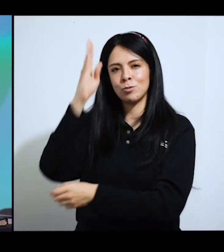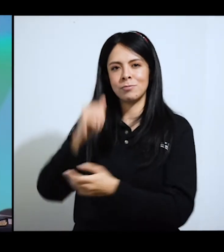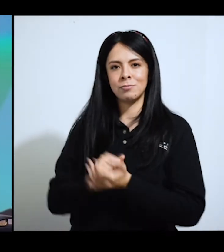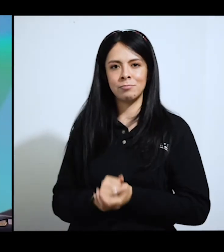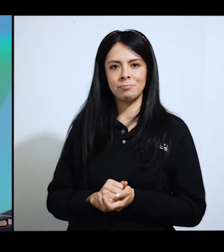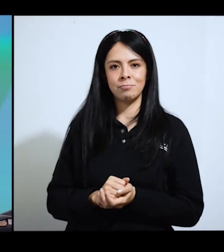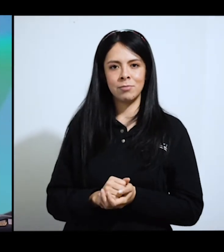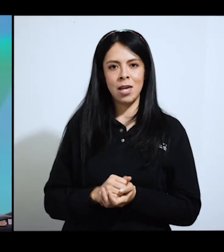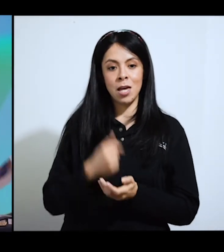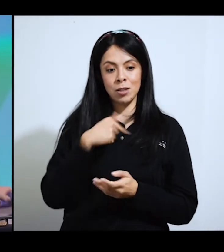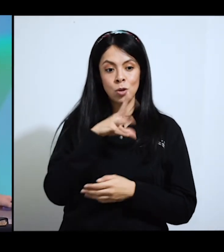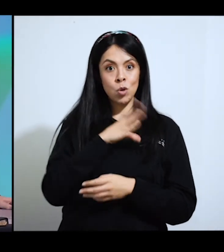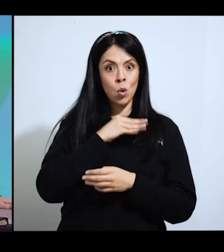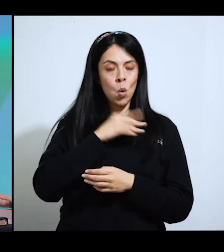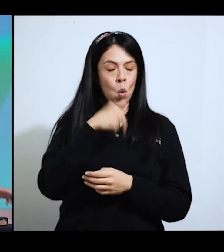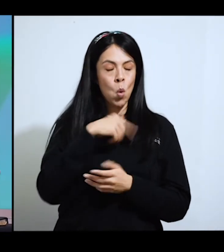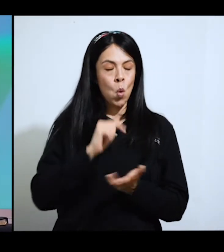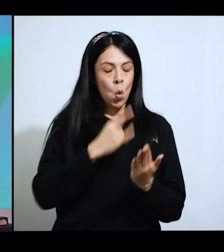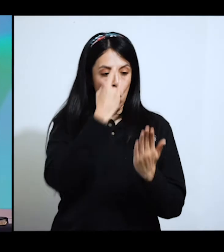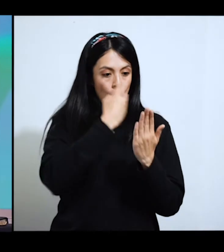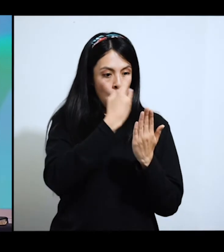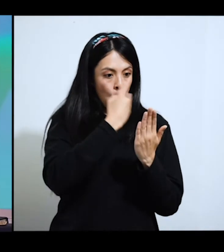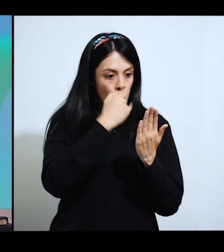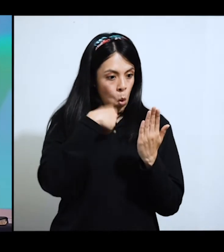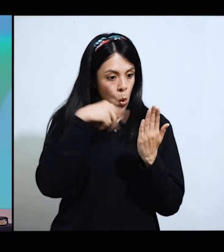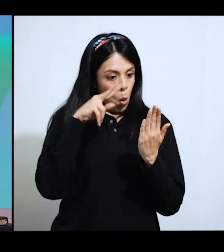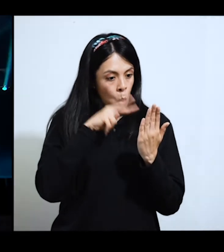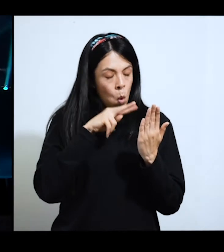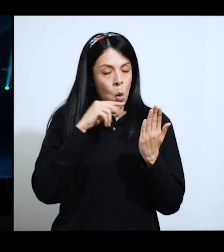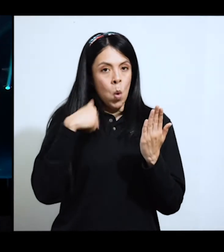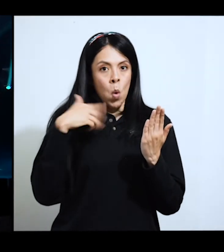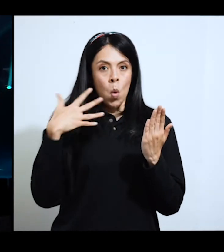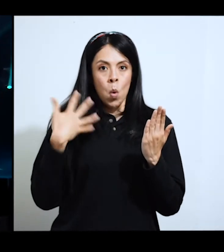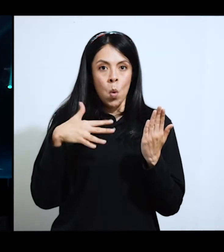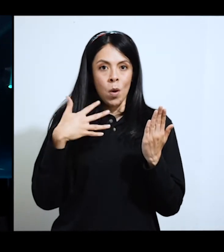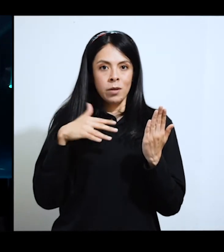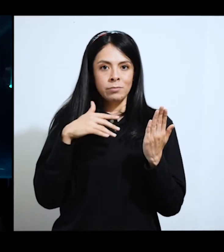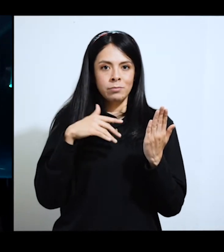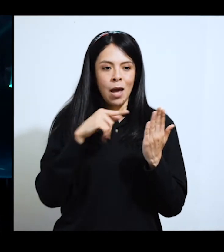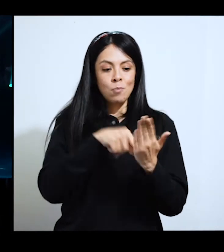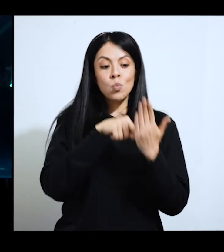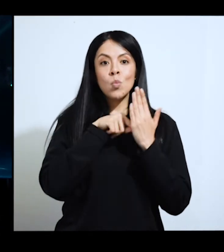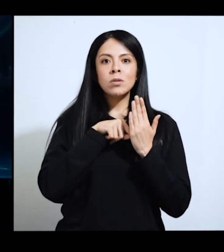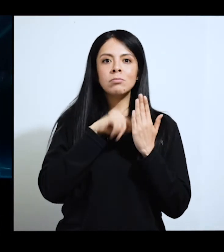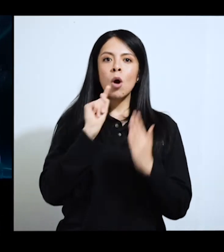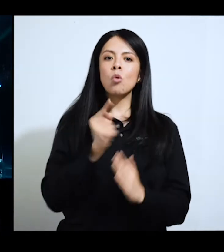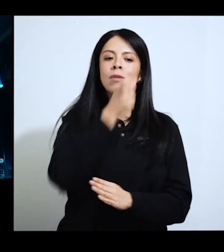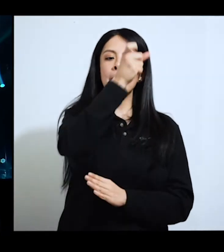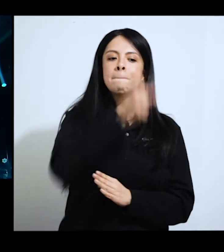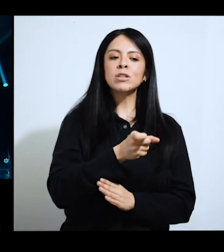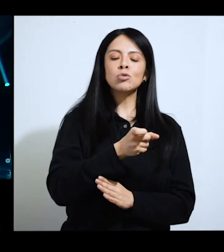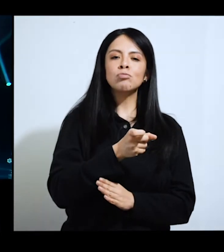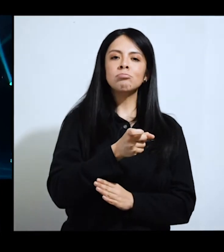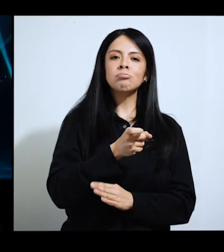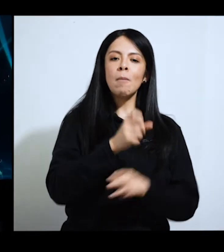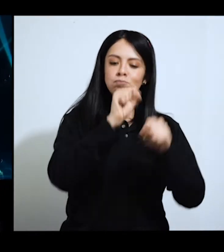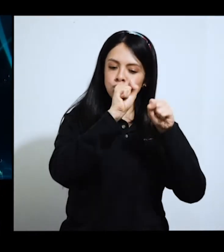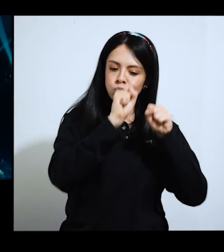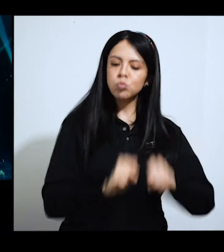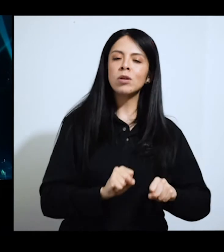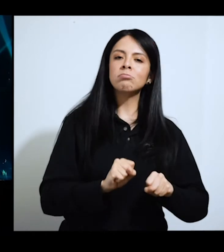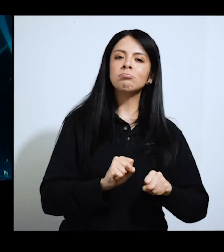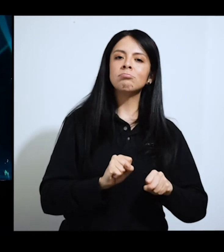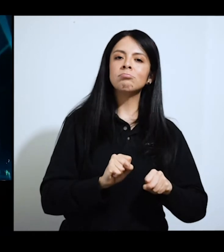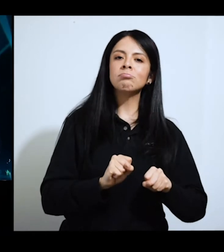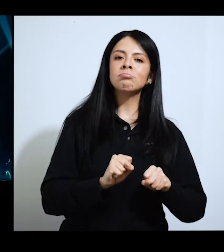fascinante porque me muestra que un solo hombre es suficiente para impedir que las